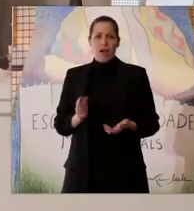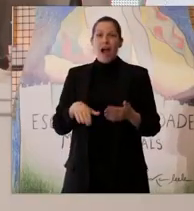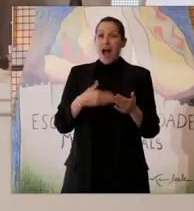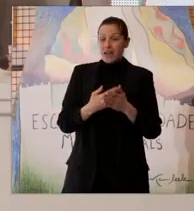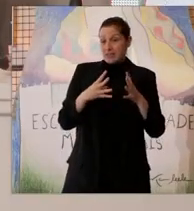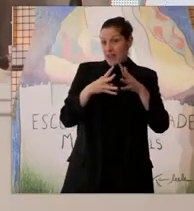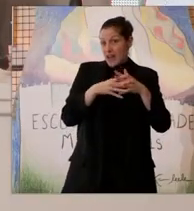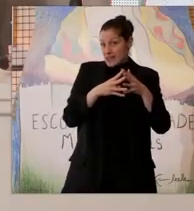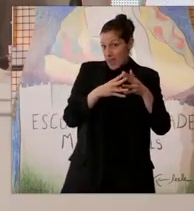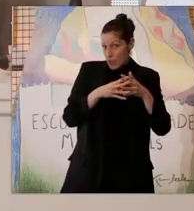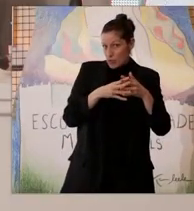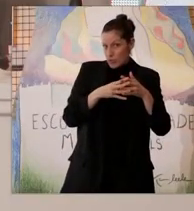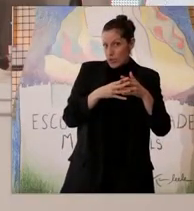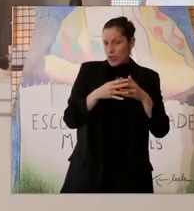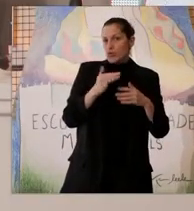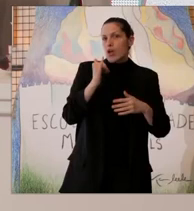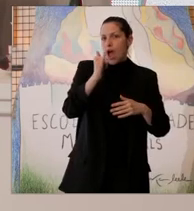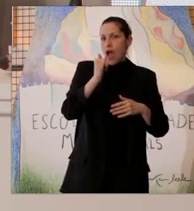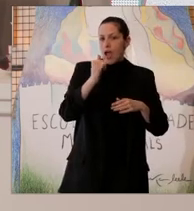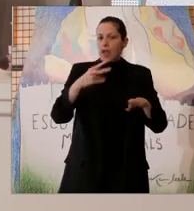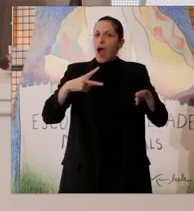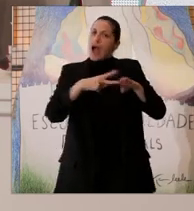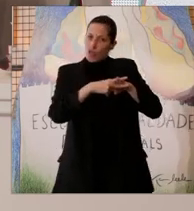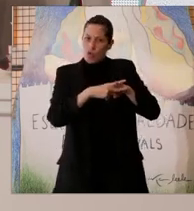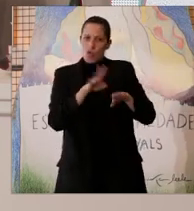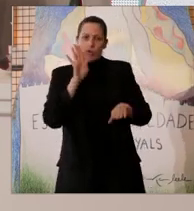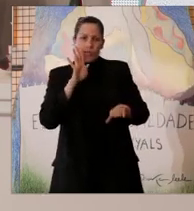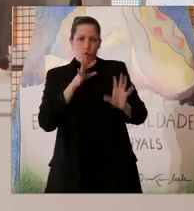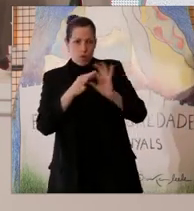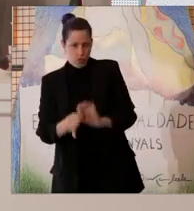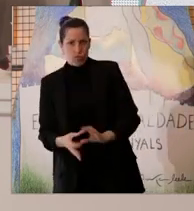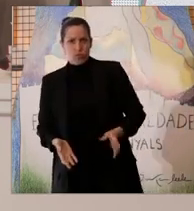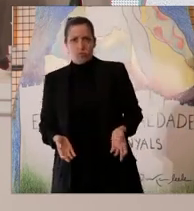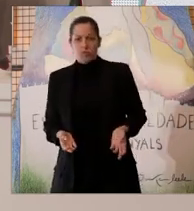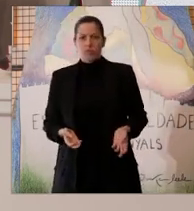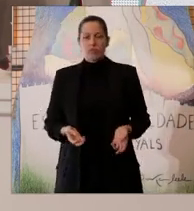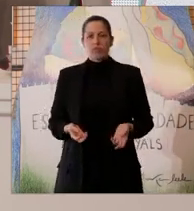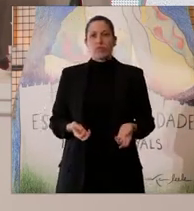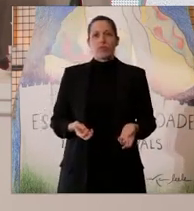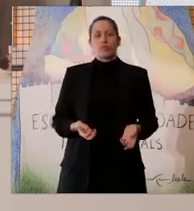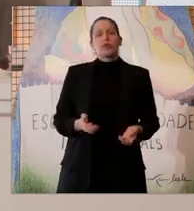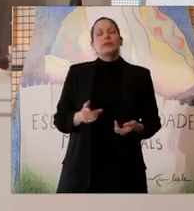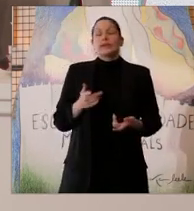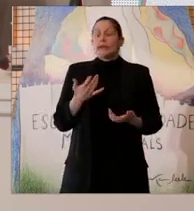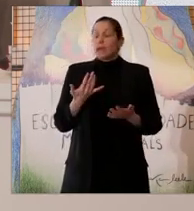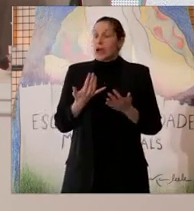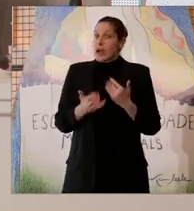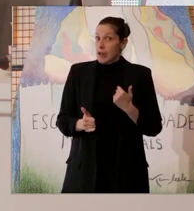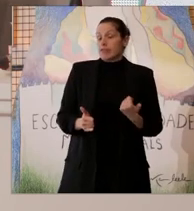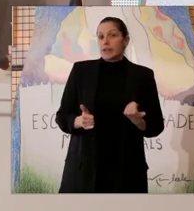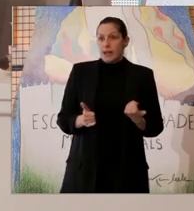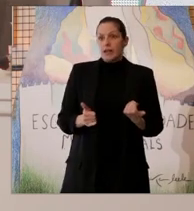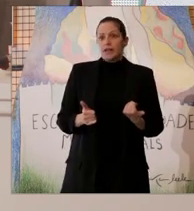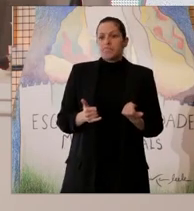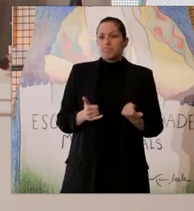aquí no ha llegado a tanto pero es un negocio brutal y es un negocio machista quiero decir más allá de que cada uno puede ver lo que